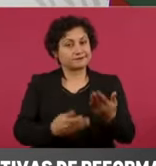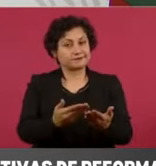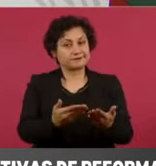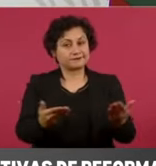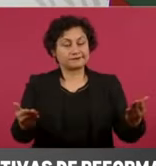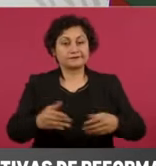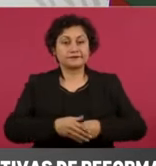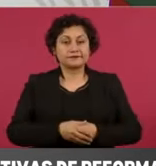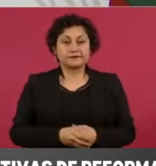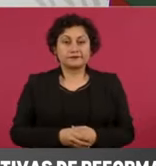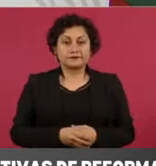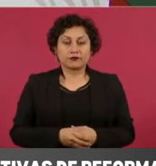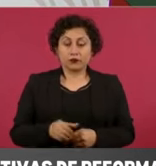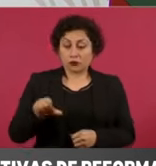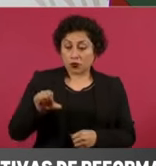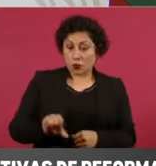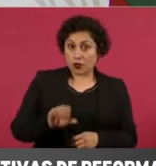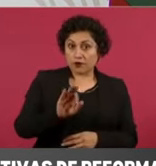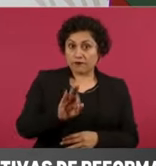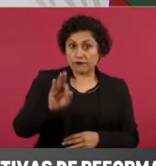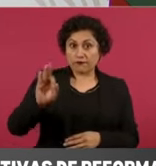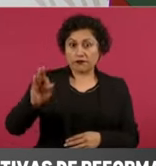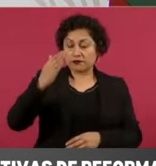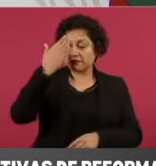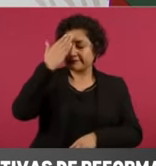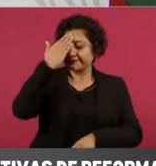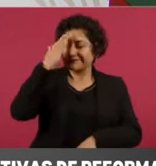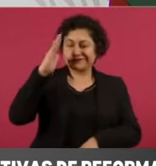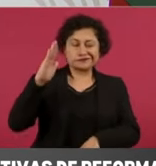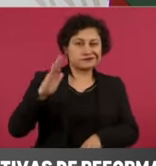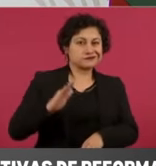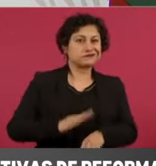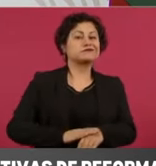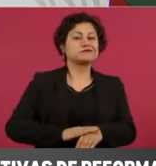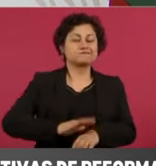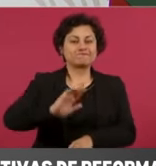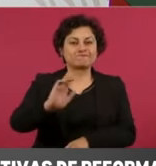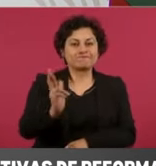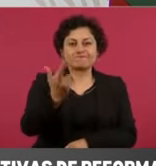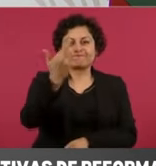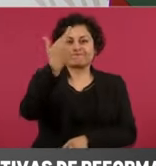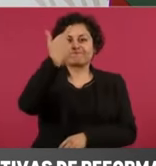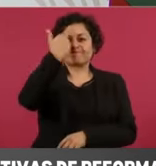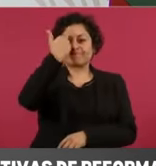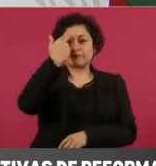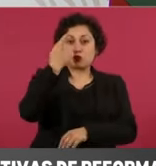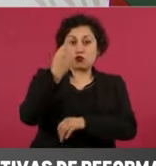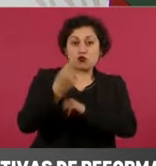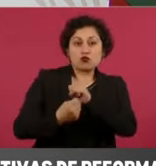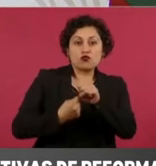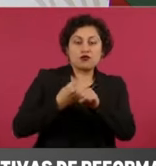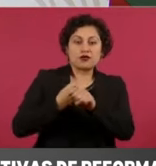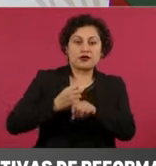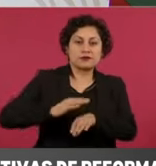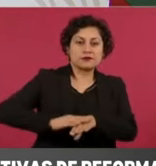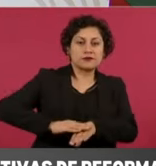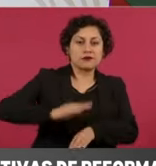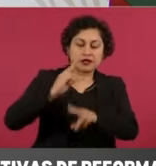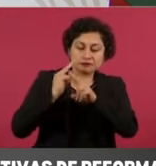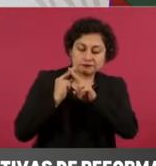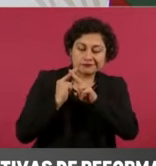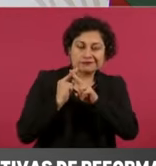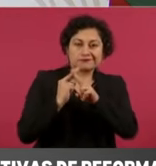Conmemoramos en esta fecha histórica un aniversario más de la Constitución